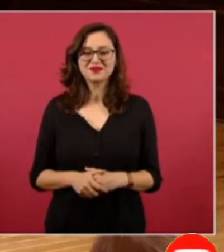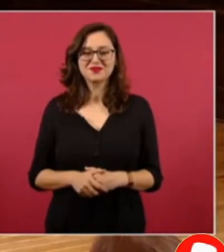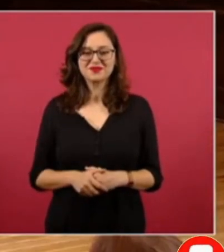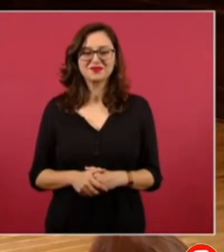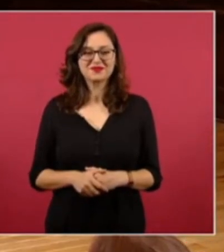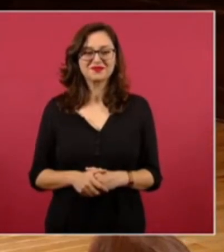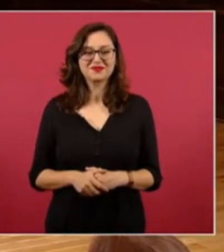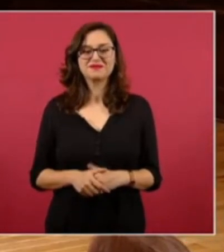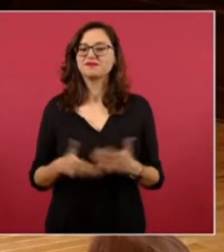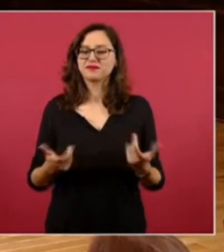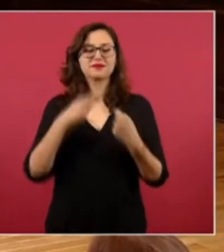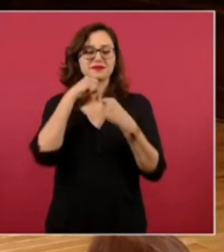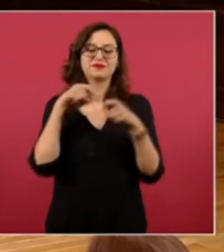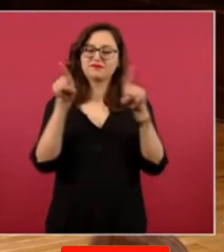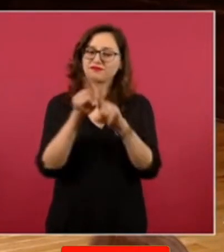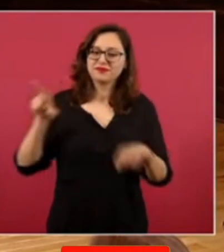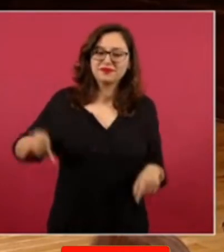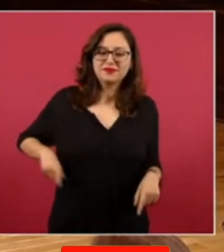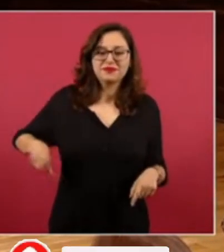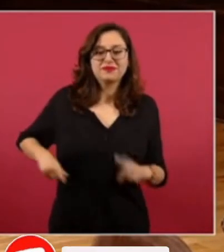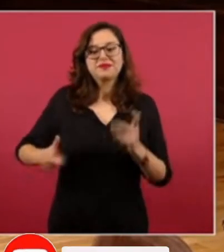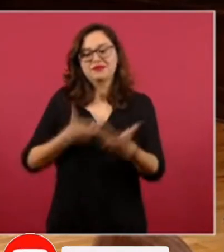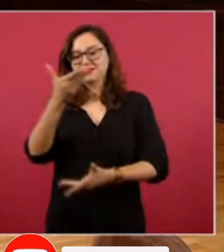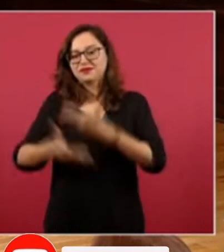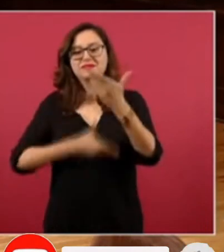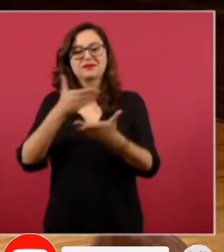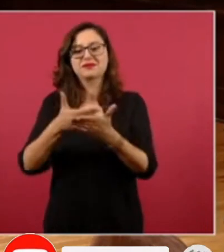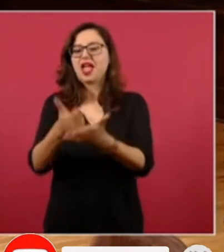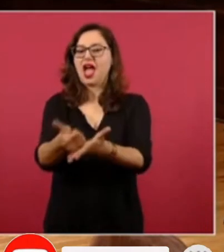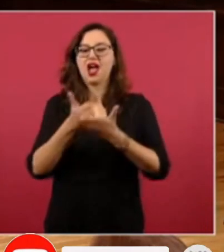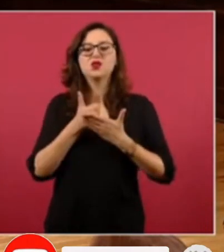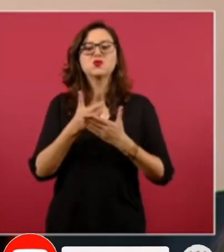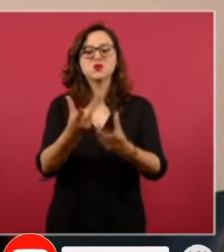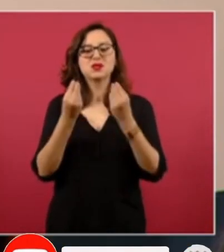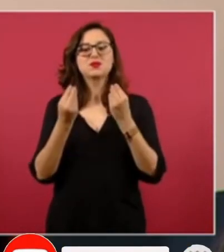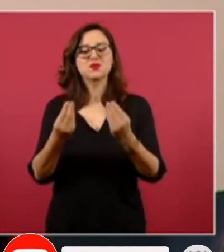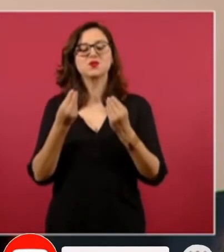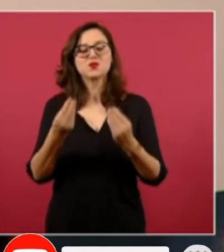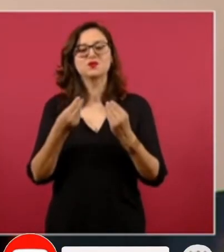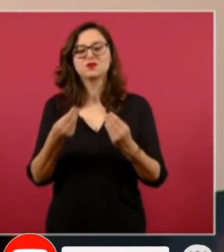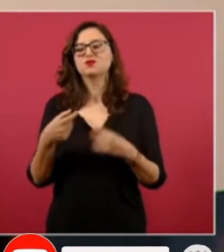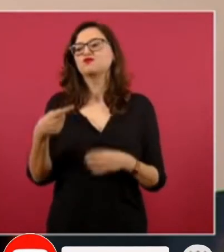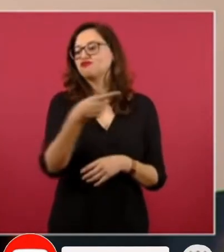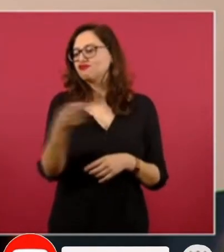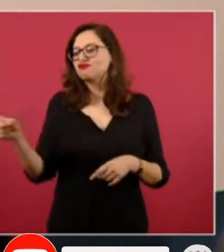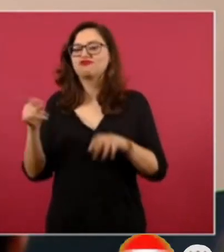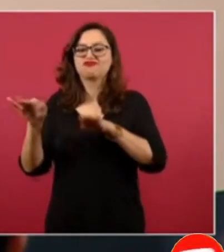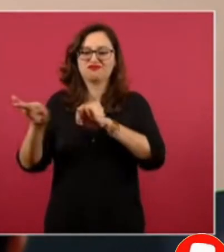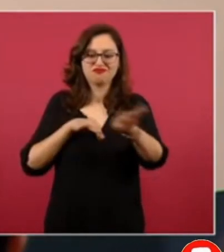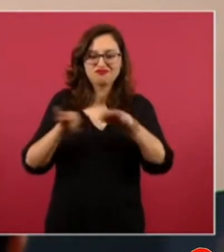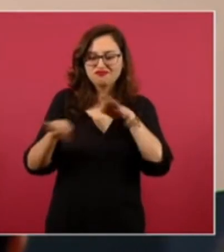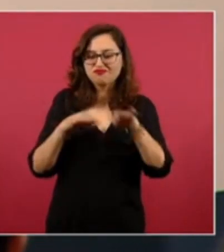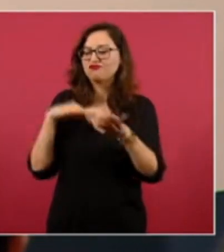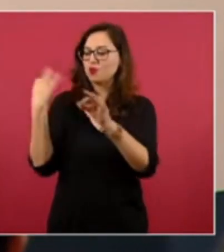como lo hacen todos los servidores públicos que trabajan para llevar a